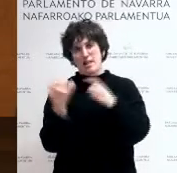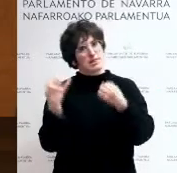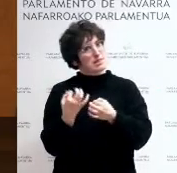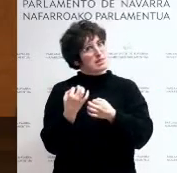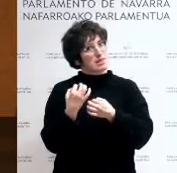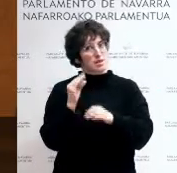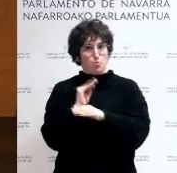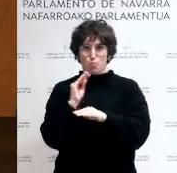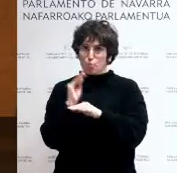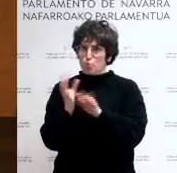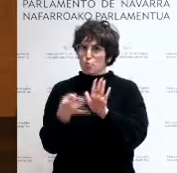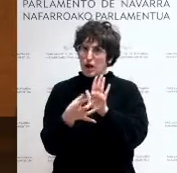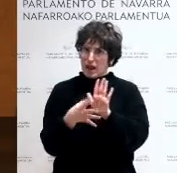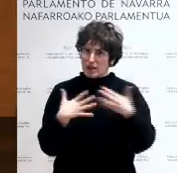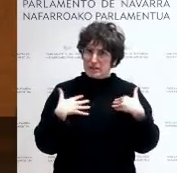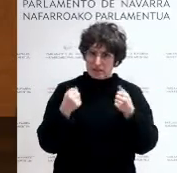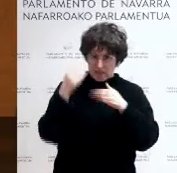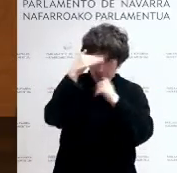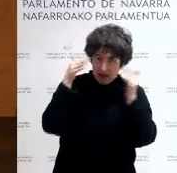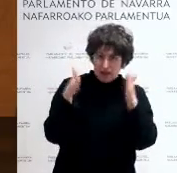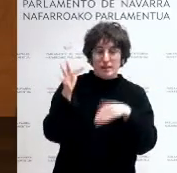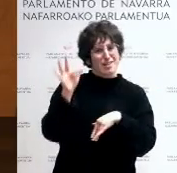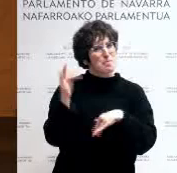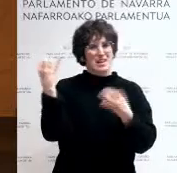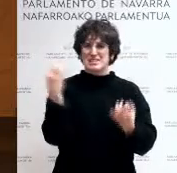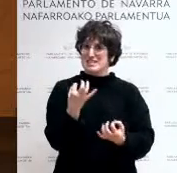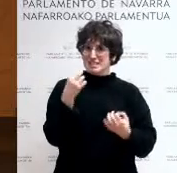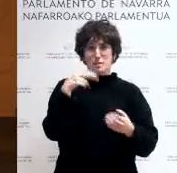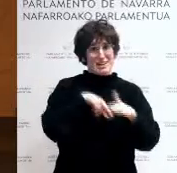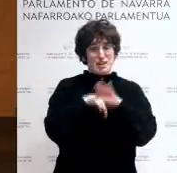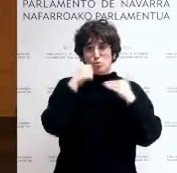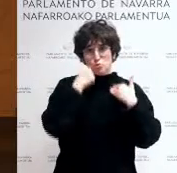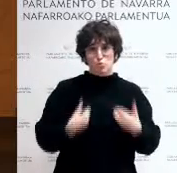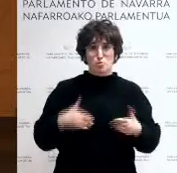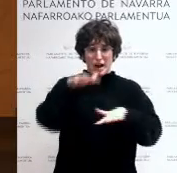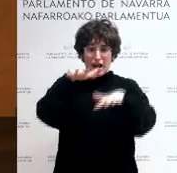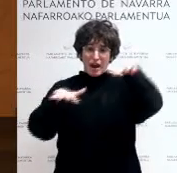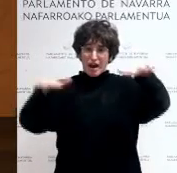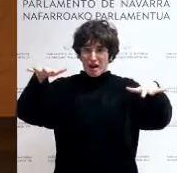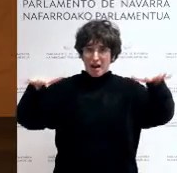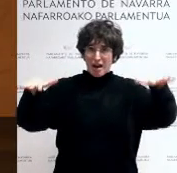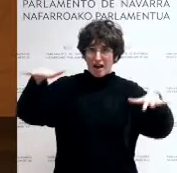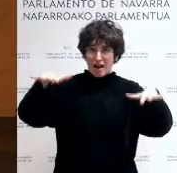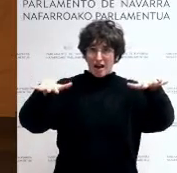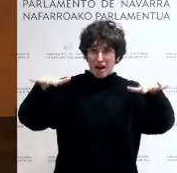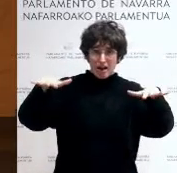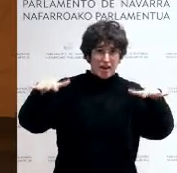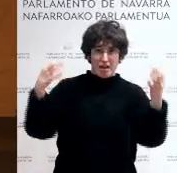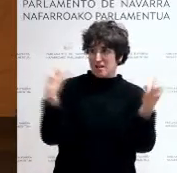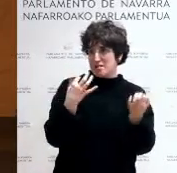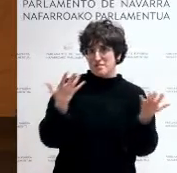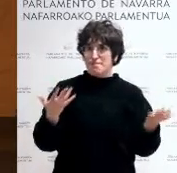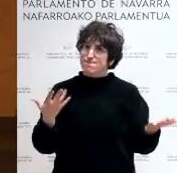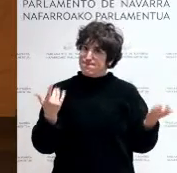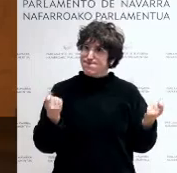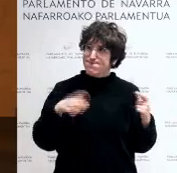tiene que garantizar, repito, una distribución equitativa de los recursos humanos y además que se cuente, que se garantice la